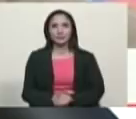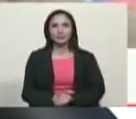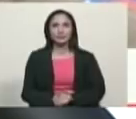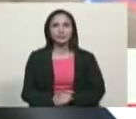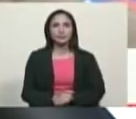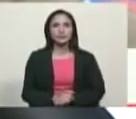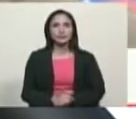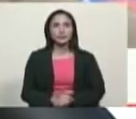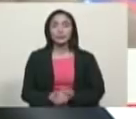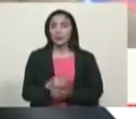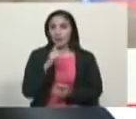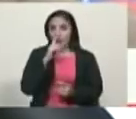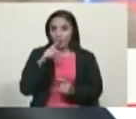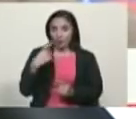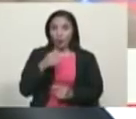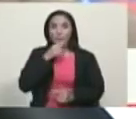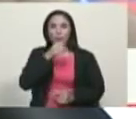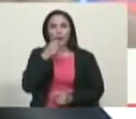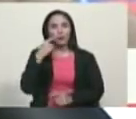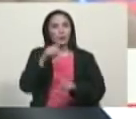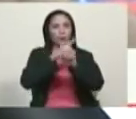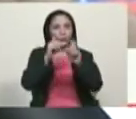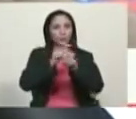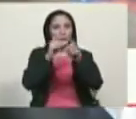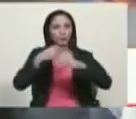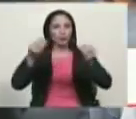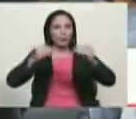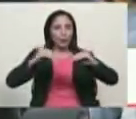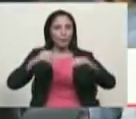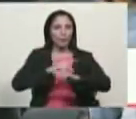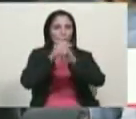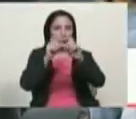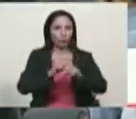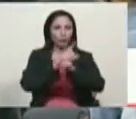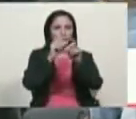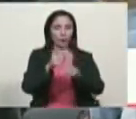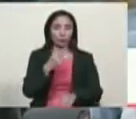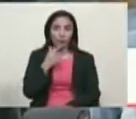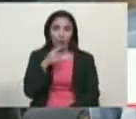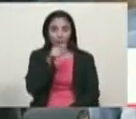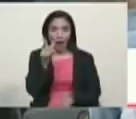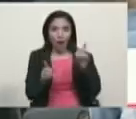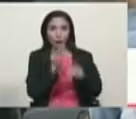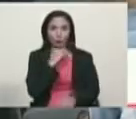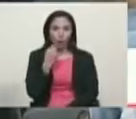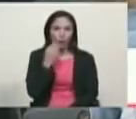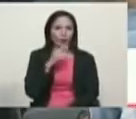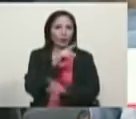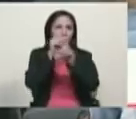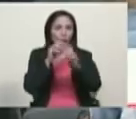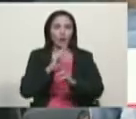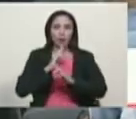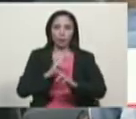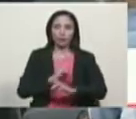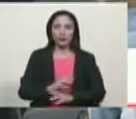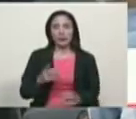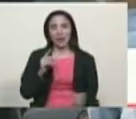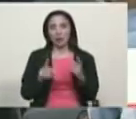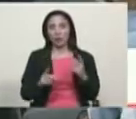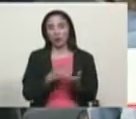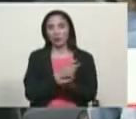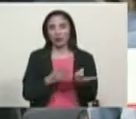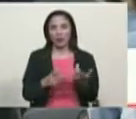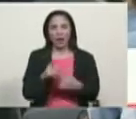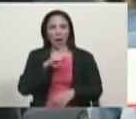Y después estos periodistas le hacían otras preguntas, ¿no? La mayoría de esos muchachos encuestados, muy envenenados.